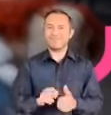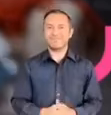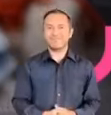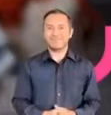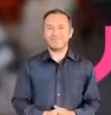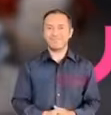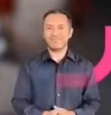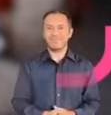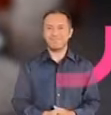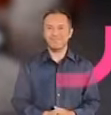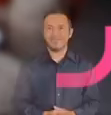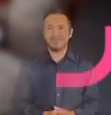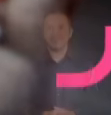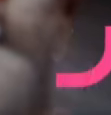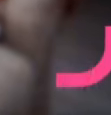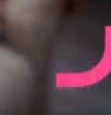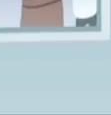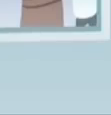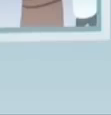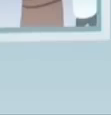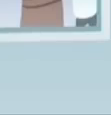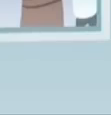INE.